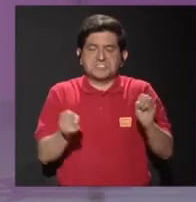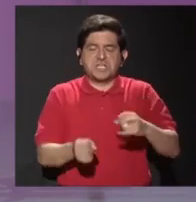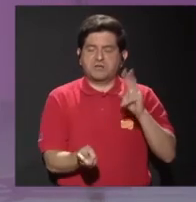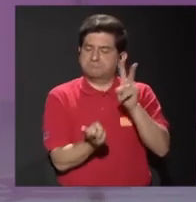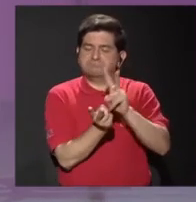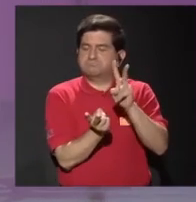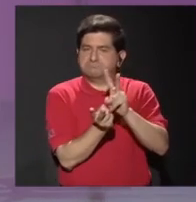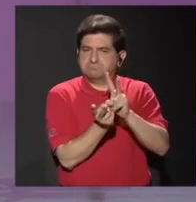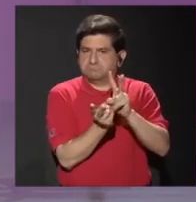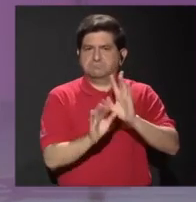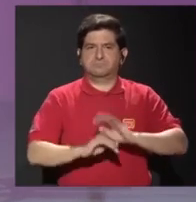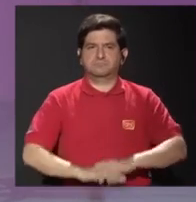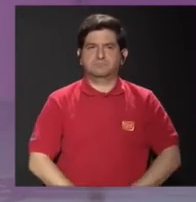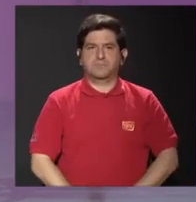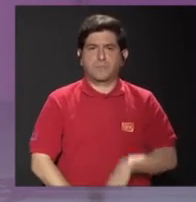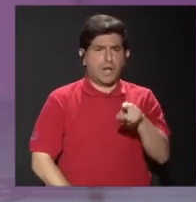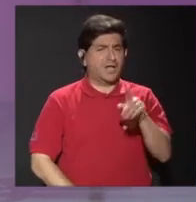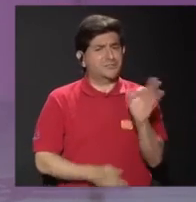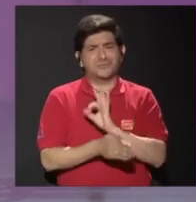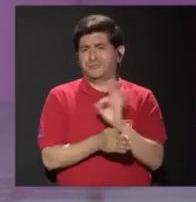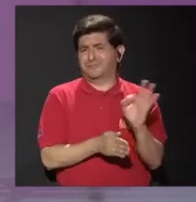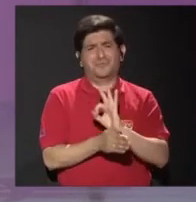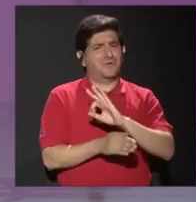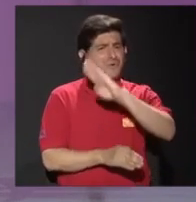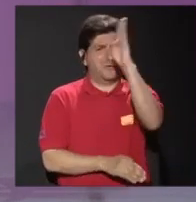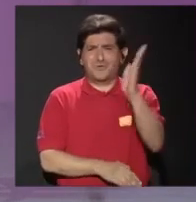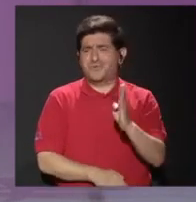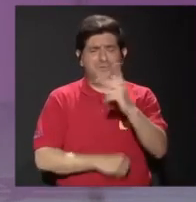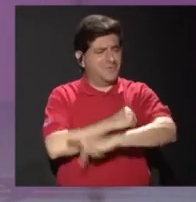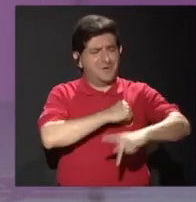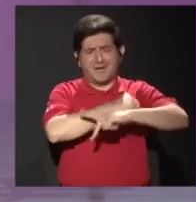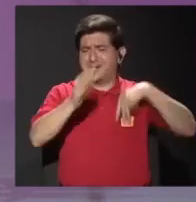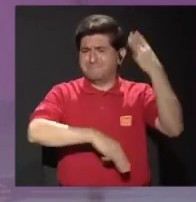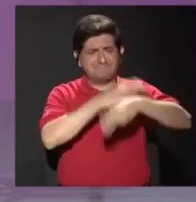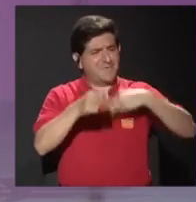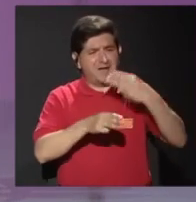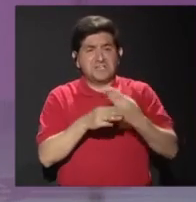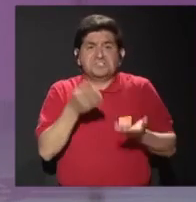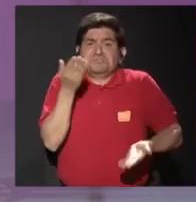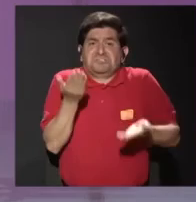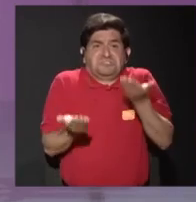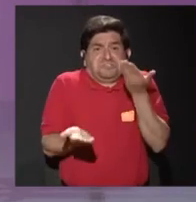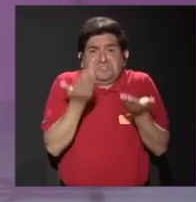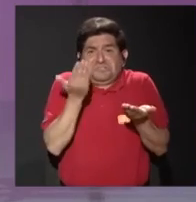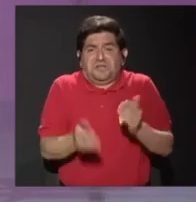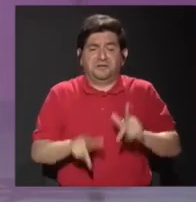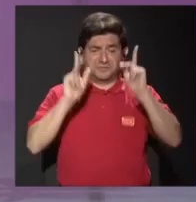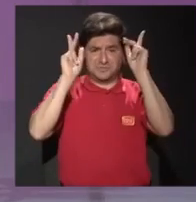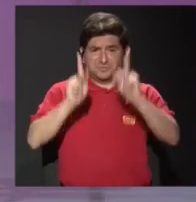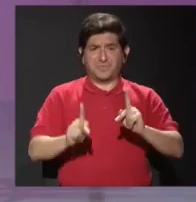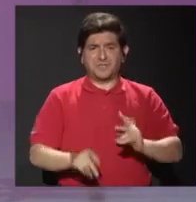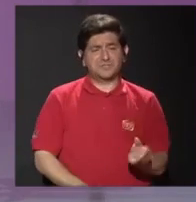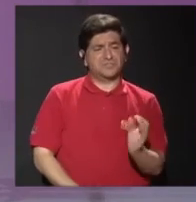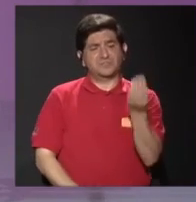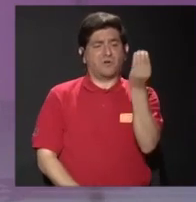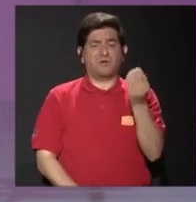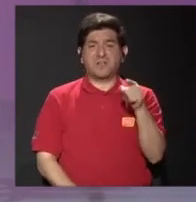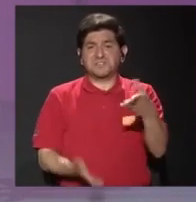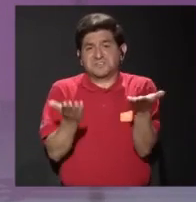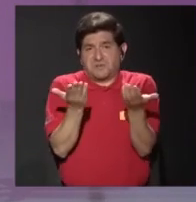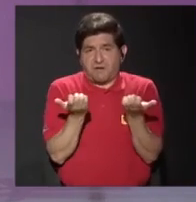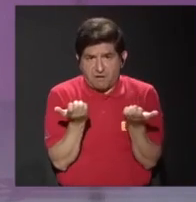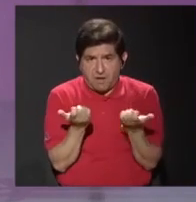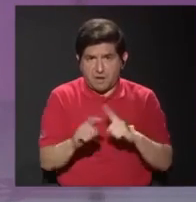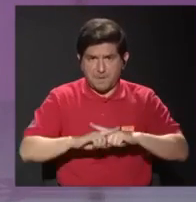tener relaciones sexuales es una funcionado en ningún país del mundo podrá funcionar para algunas personas adolescentes que así lo